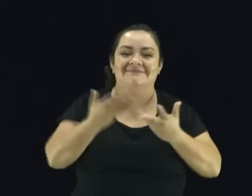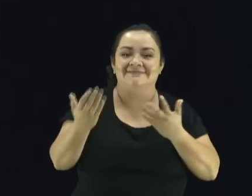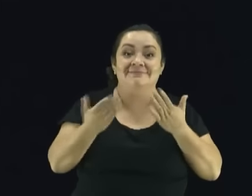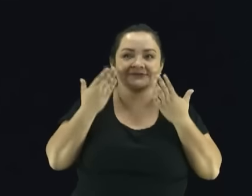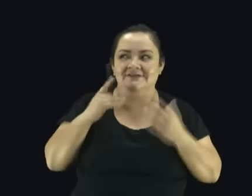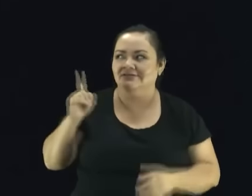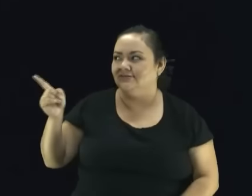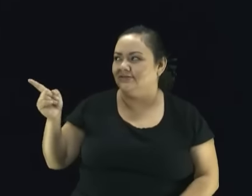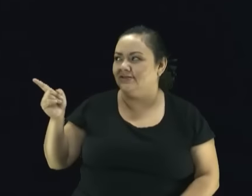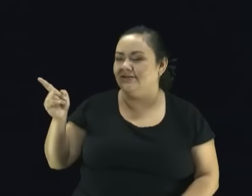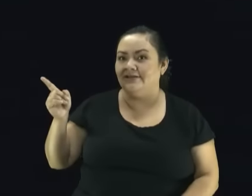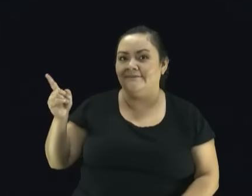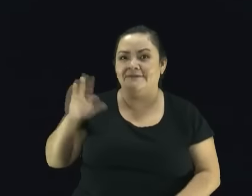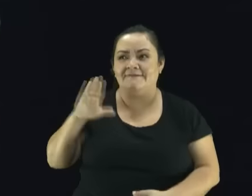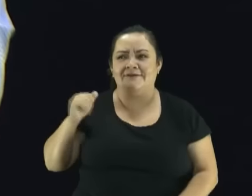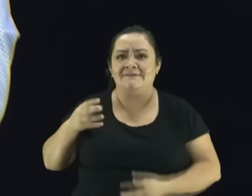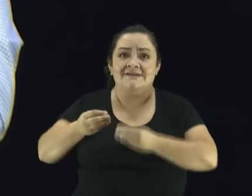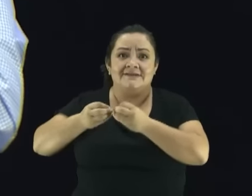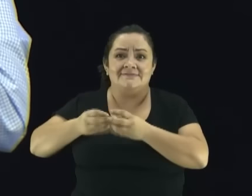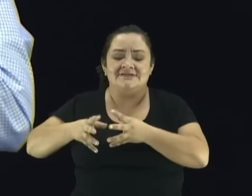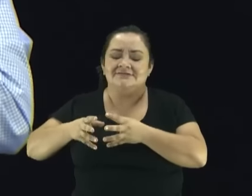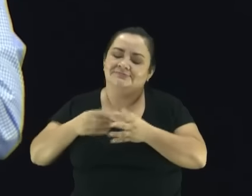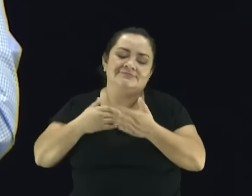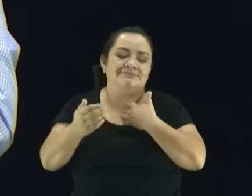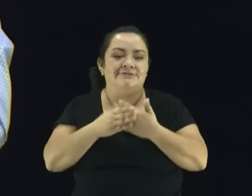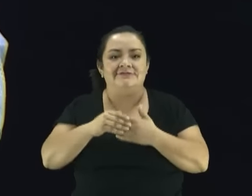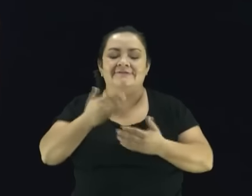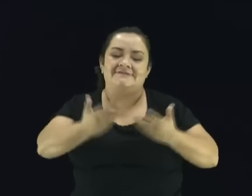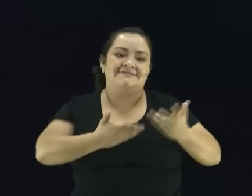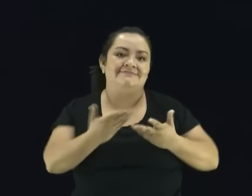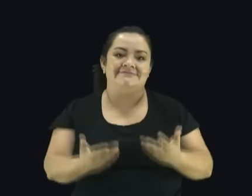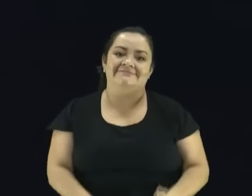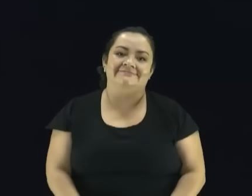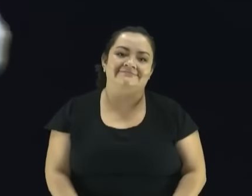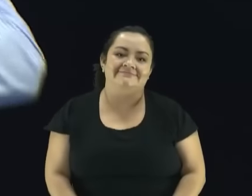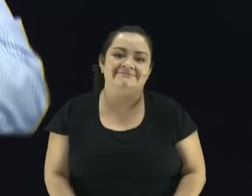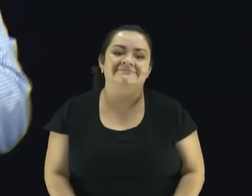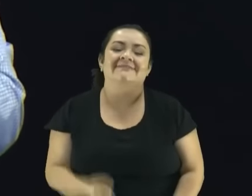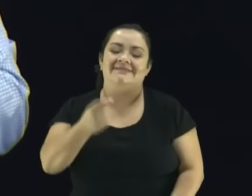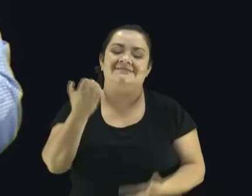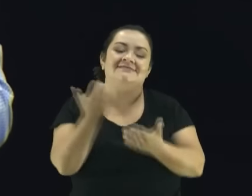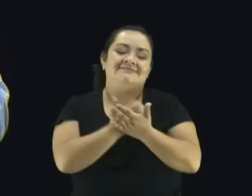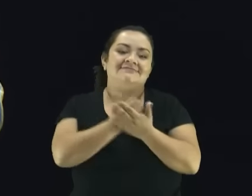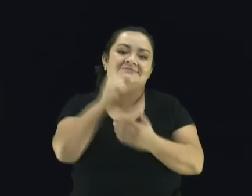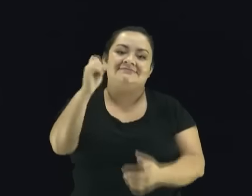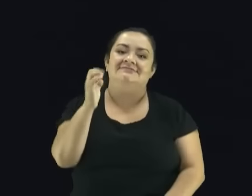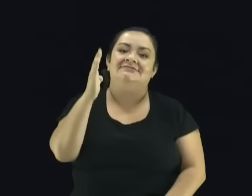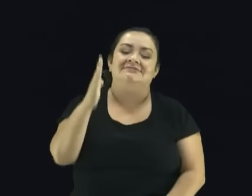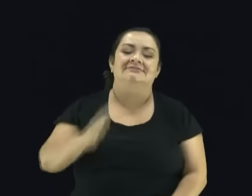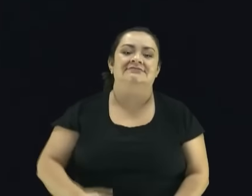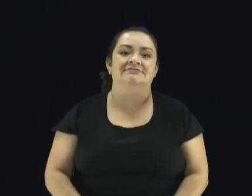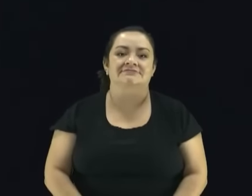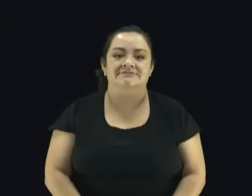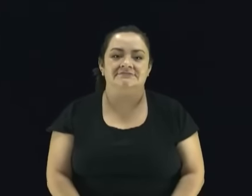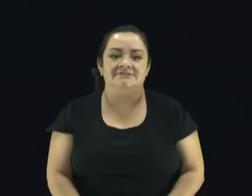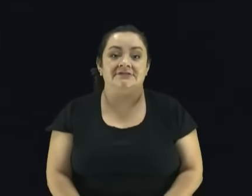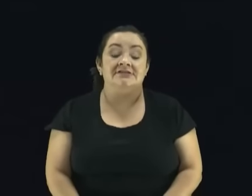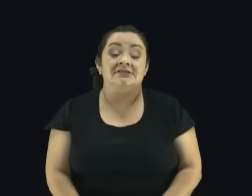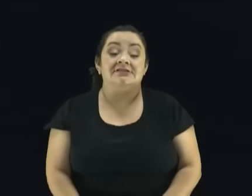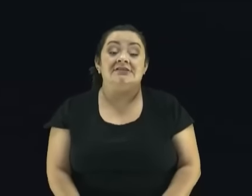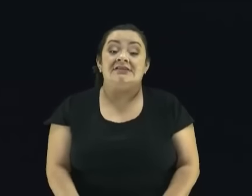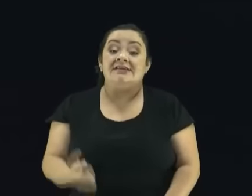más es profecía hermanas vamos a la Palabra ese es el evangelio de Cristo el evangelio de